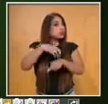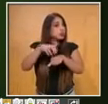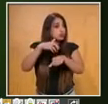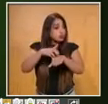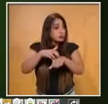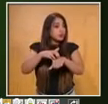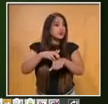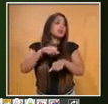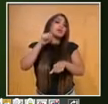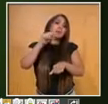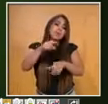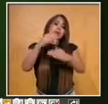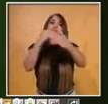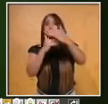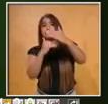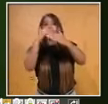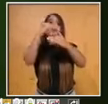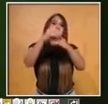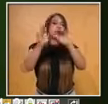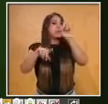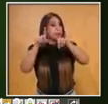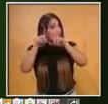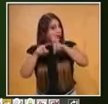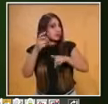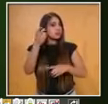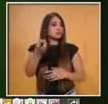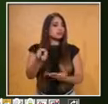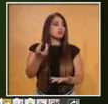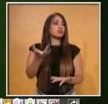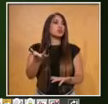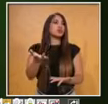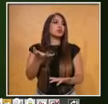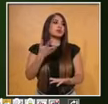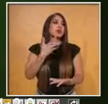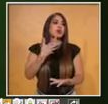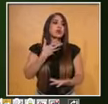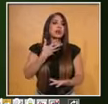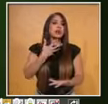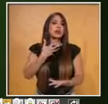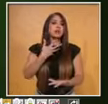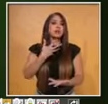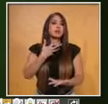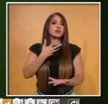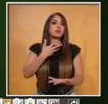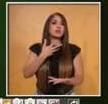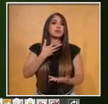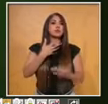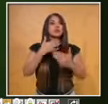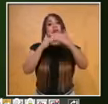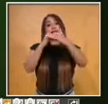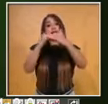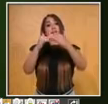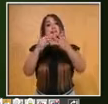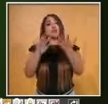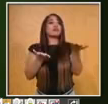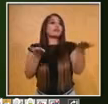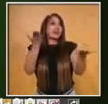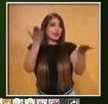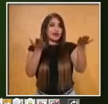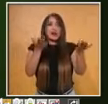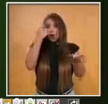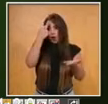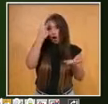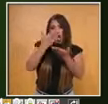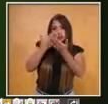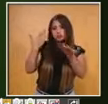el denominador de la fracción dada y así obtenemos la fracción equivalente. Recuerda que esto ya lo habíamos